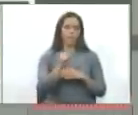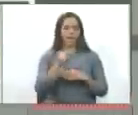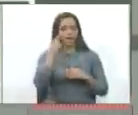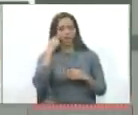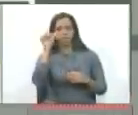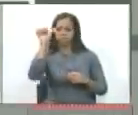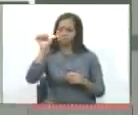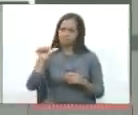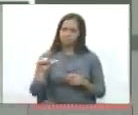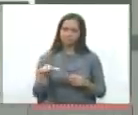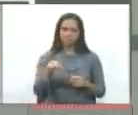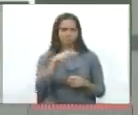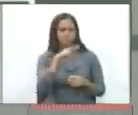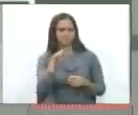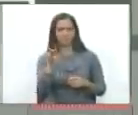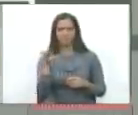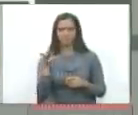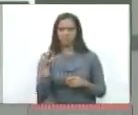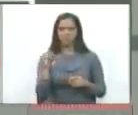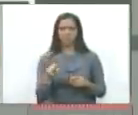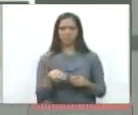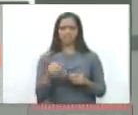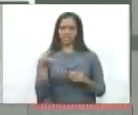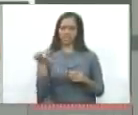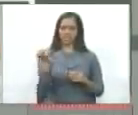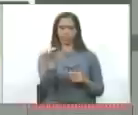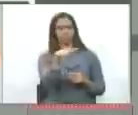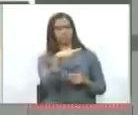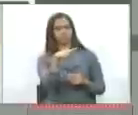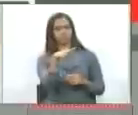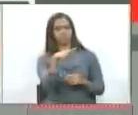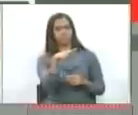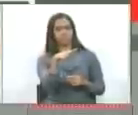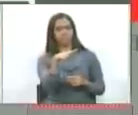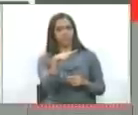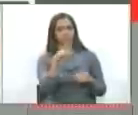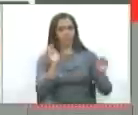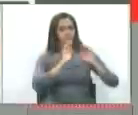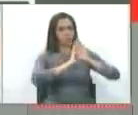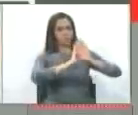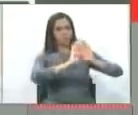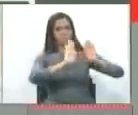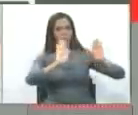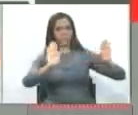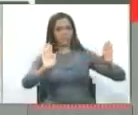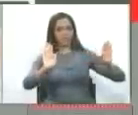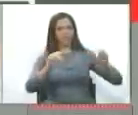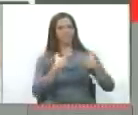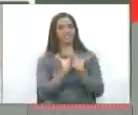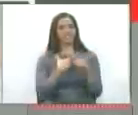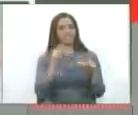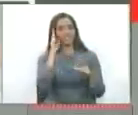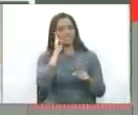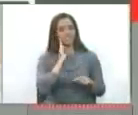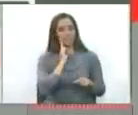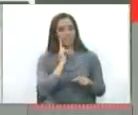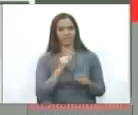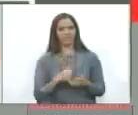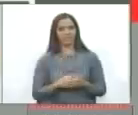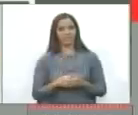Yo particularmente soy muy observador, y volteo hacia un lado un mural del Libertador.